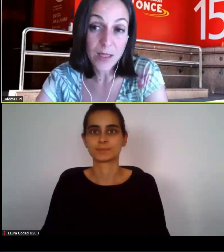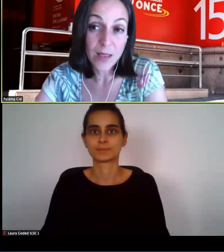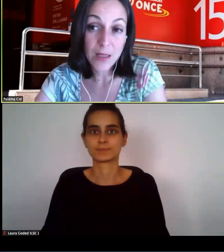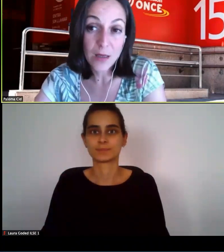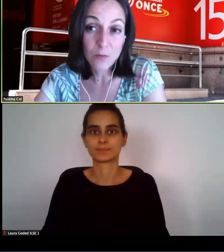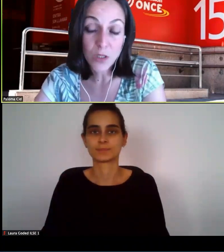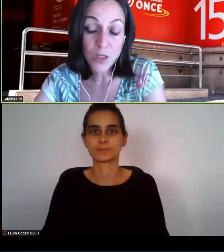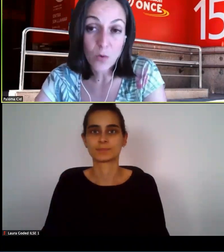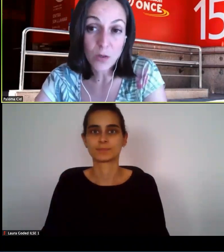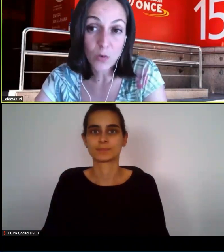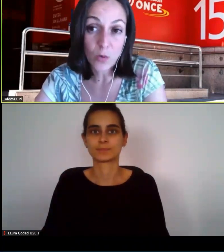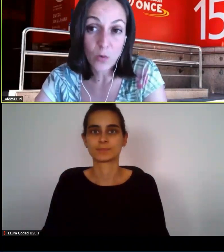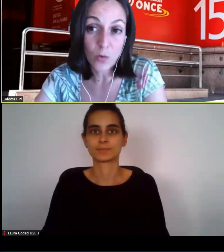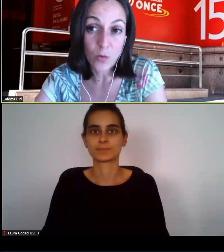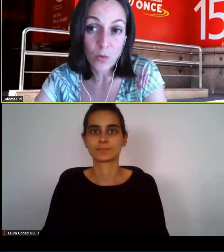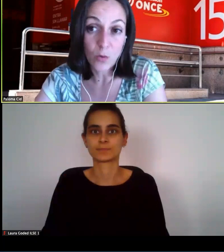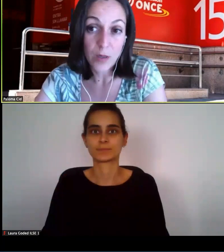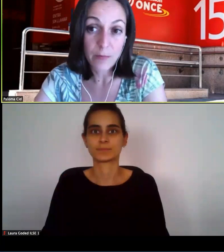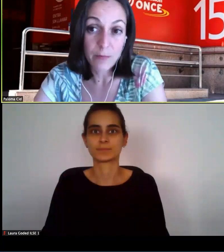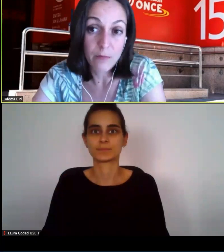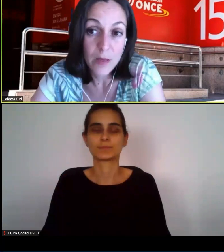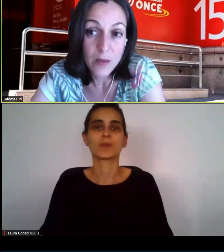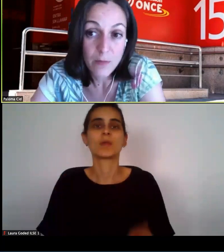Igual que decíamos que cuando